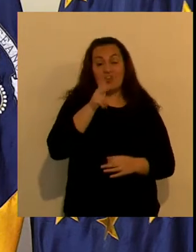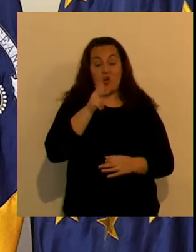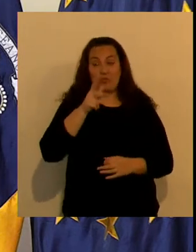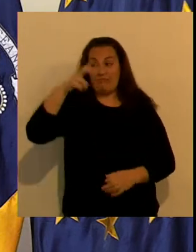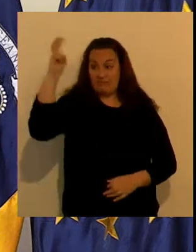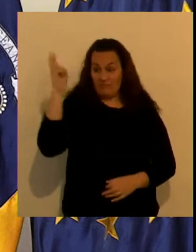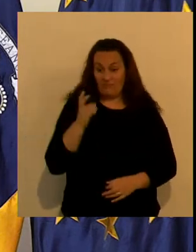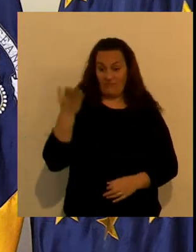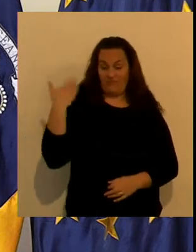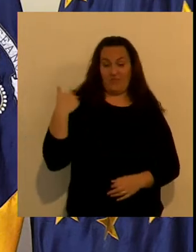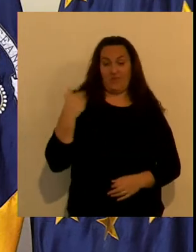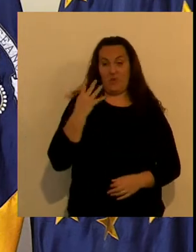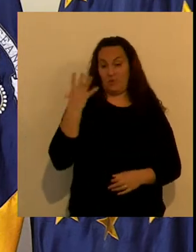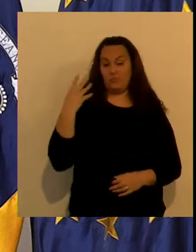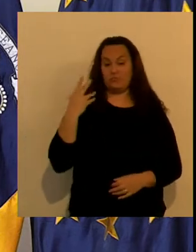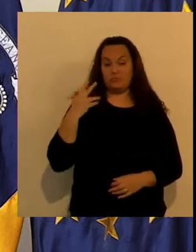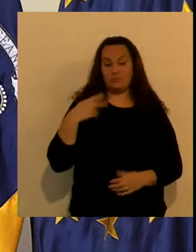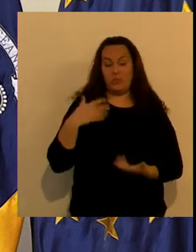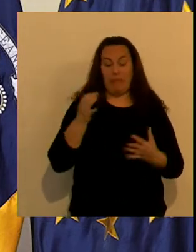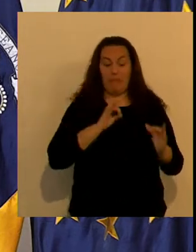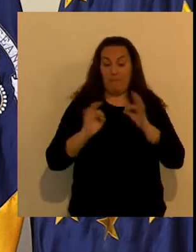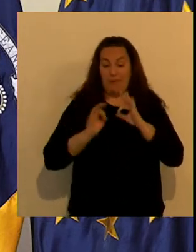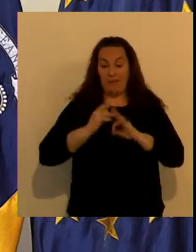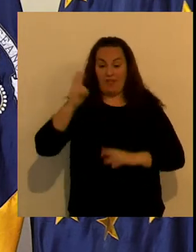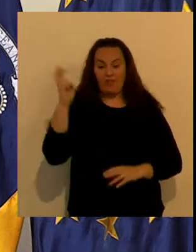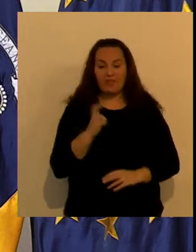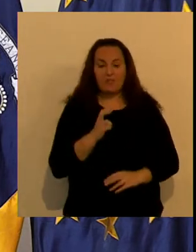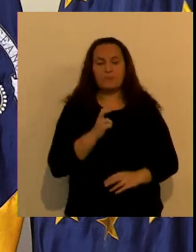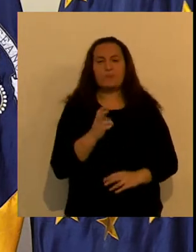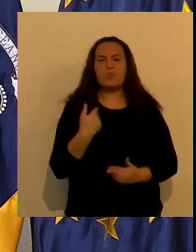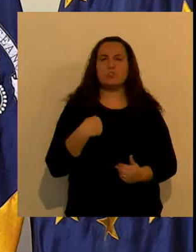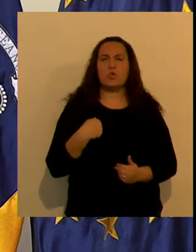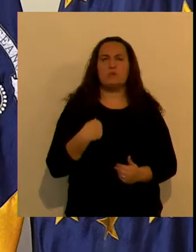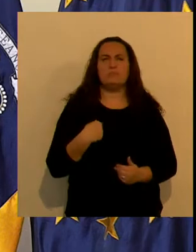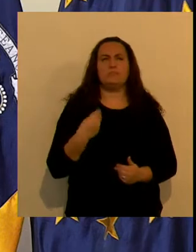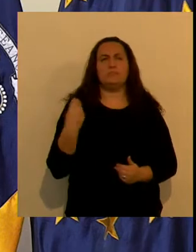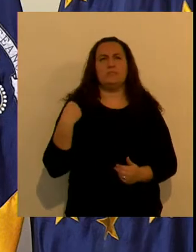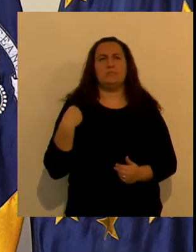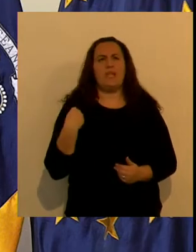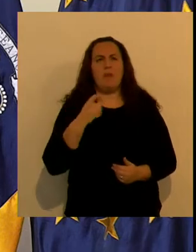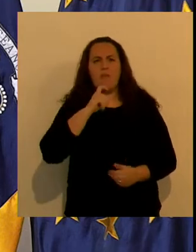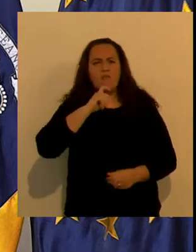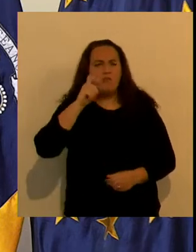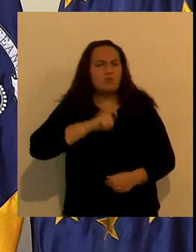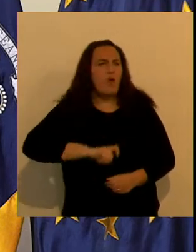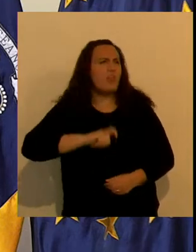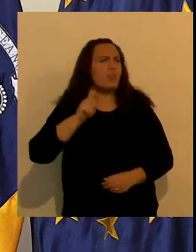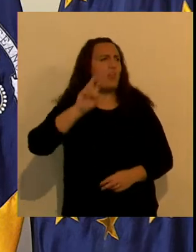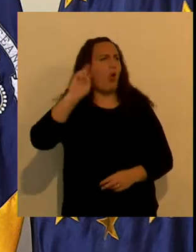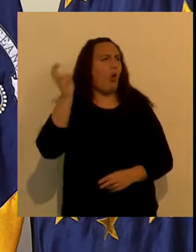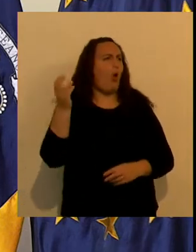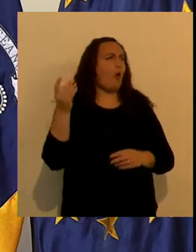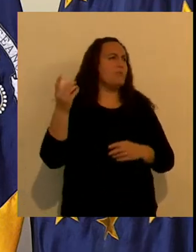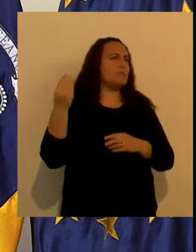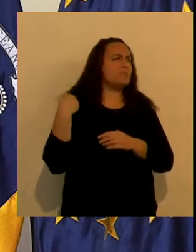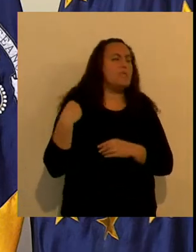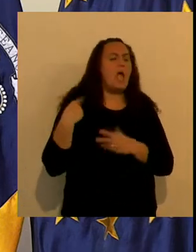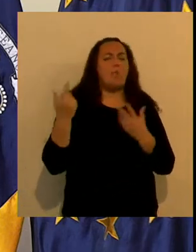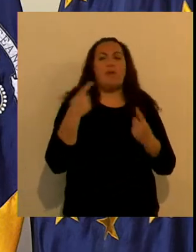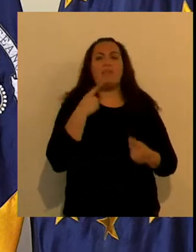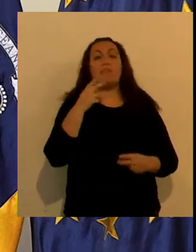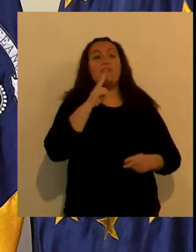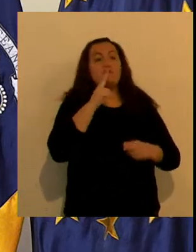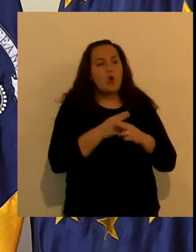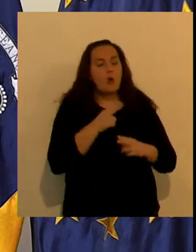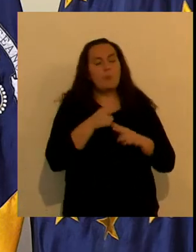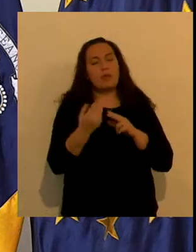planeada la llegada de Hawking. Me estaban llamando mucho de fundaciones, de cualquier sitio, para que queremos nombrar a Stephen